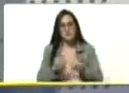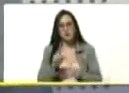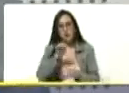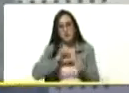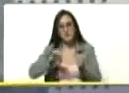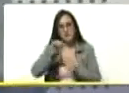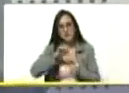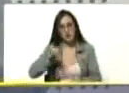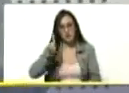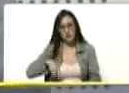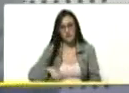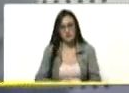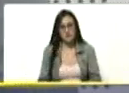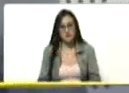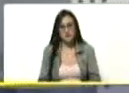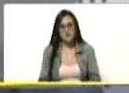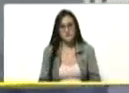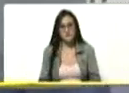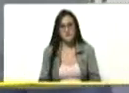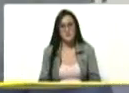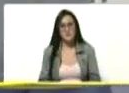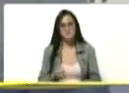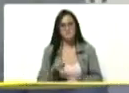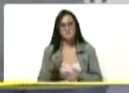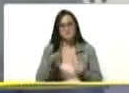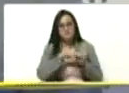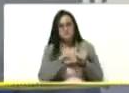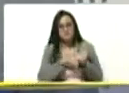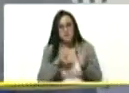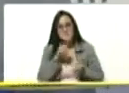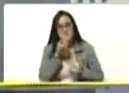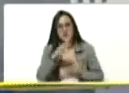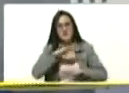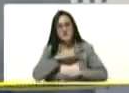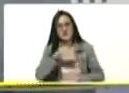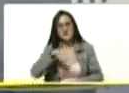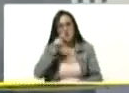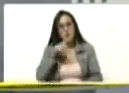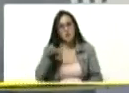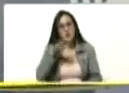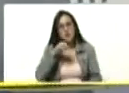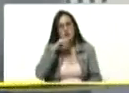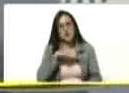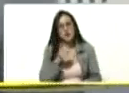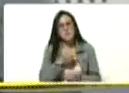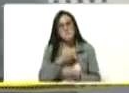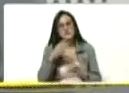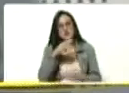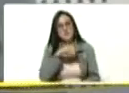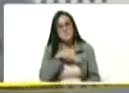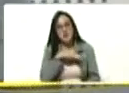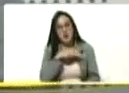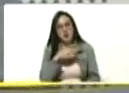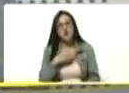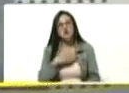cooperación. Sus proyectos de beneficio popular, las históricas misiones Milagro y Yo Sí